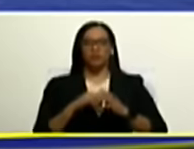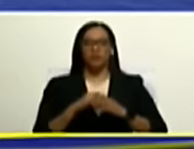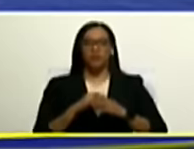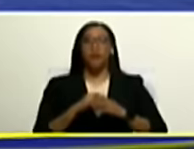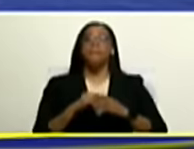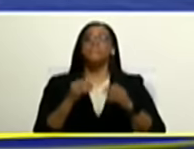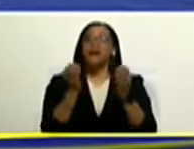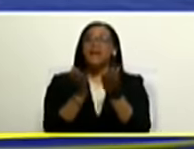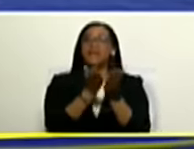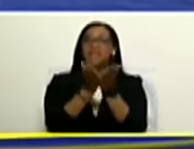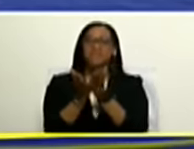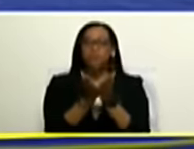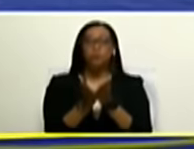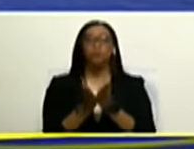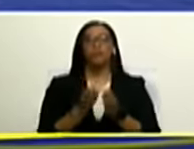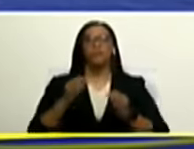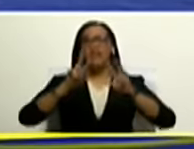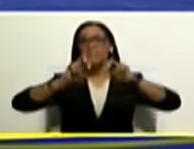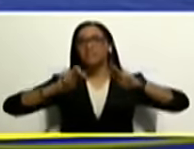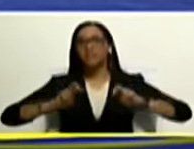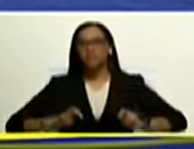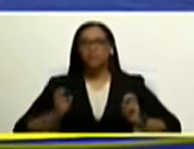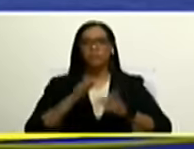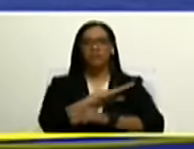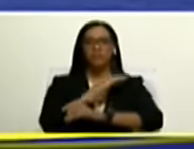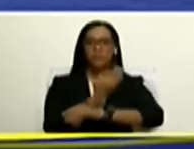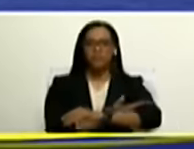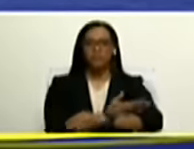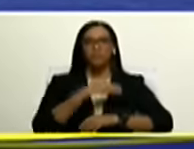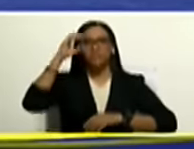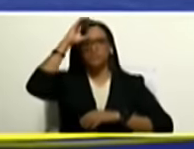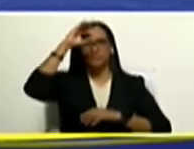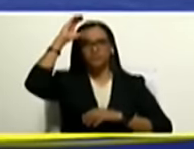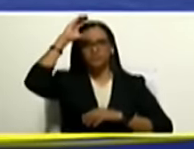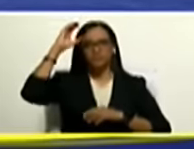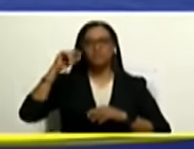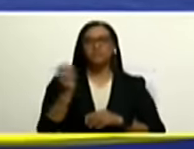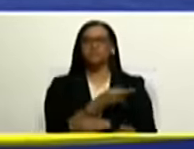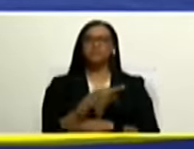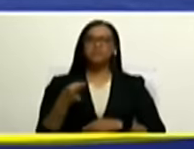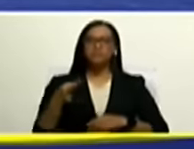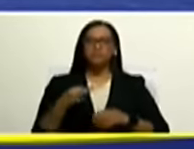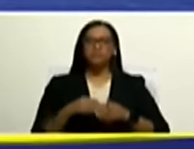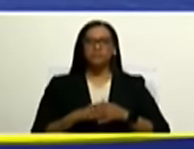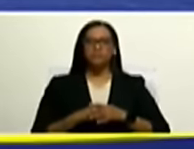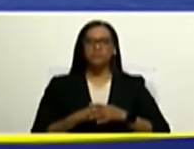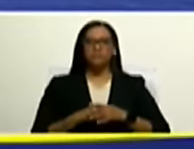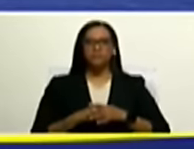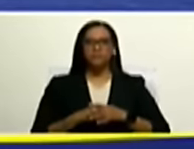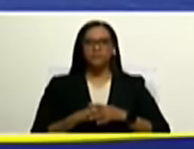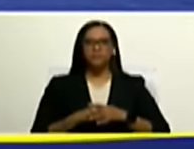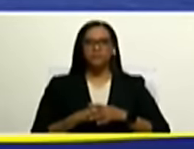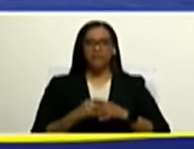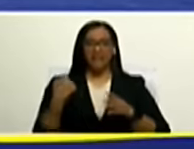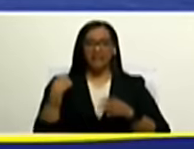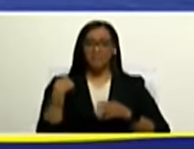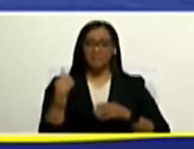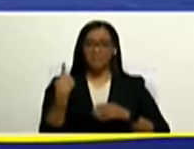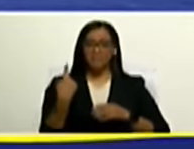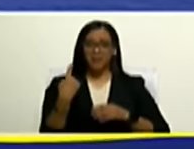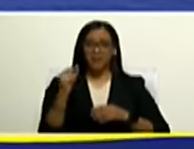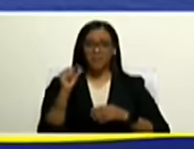para el estudio, para la investigación, para el fortalecimiento de la conciencia, para el perfeccionamiento. El primer